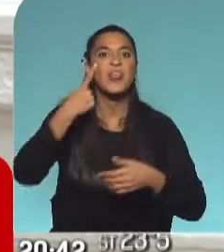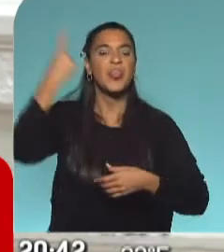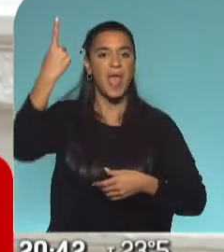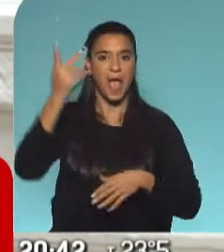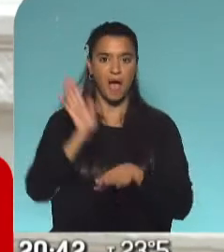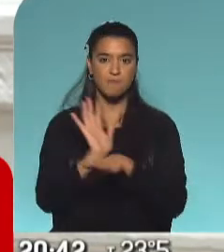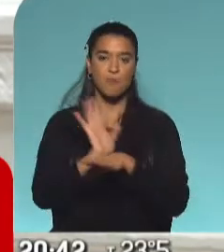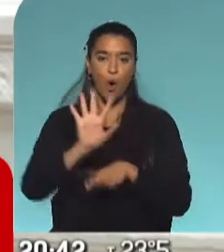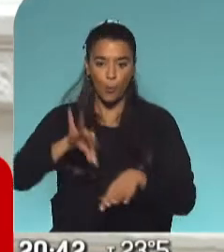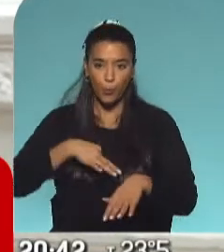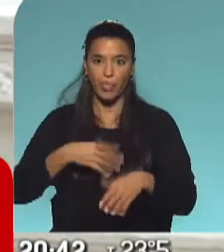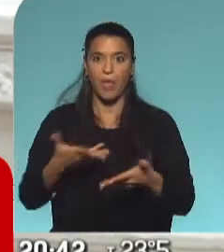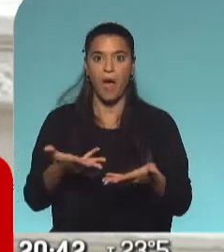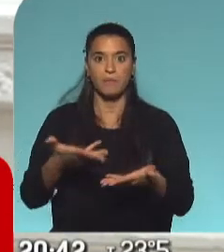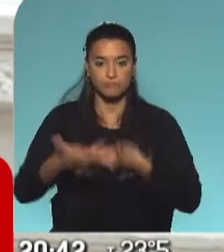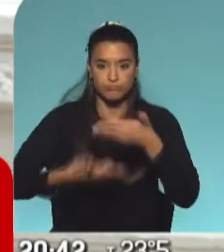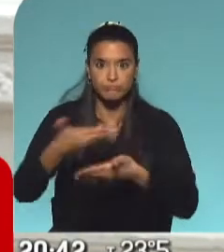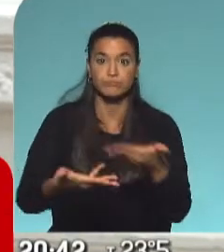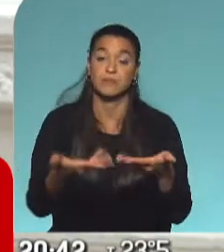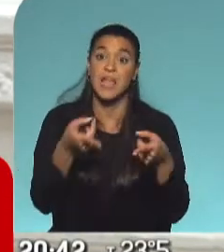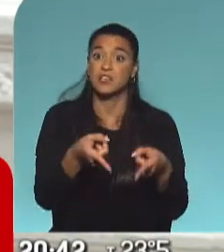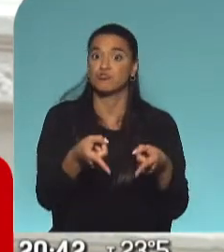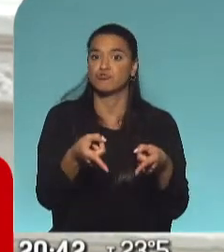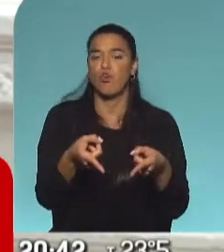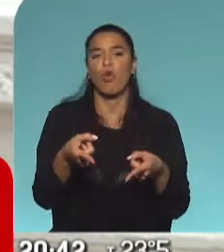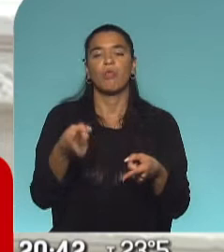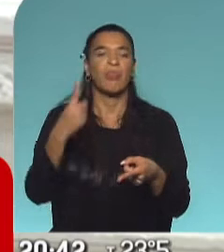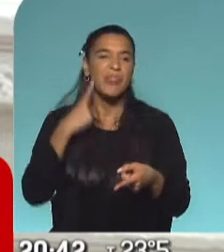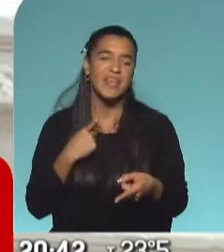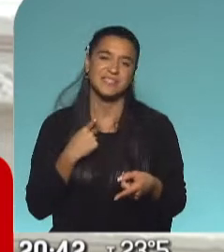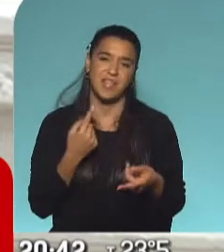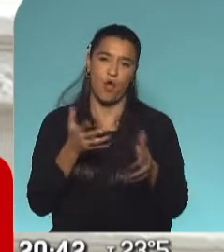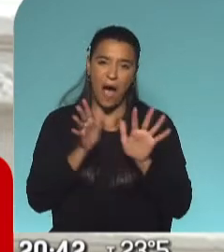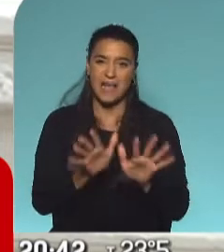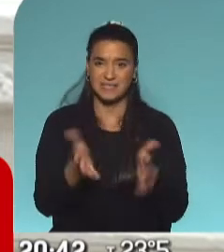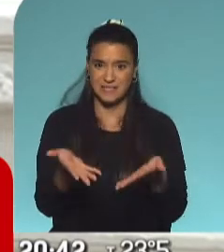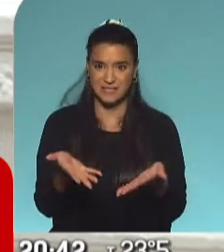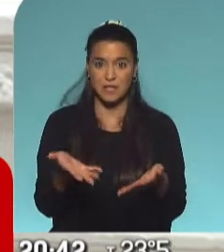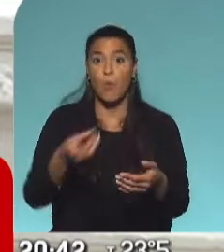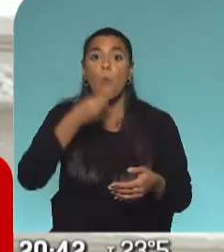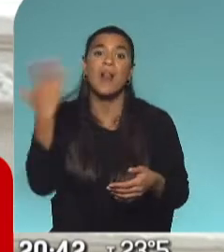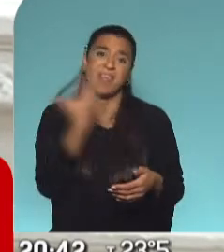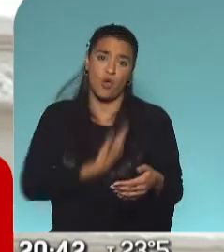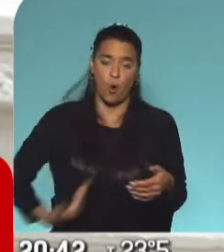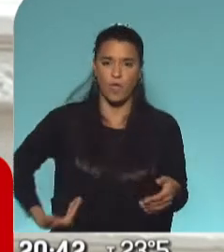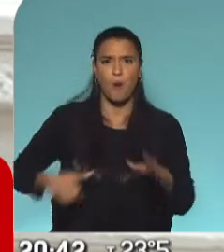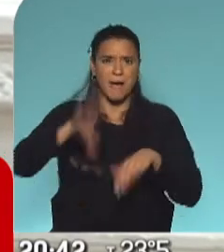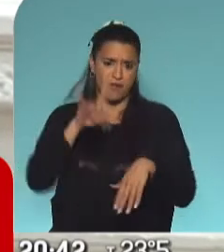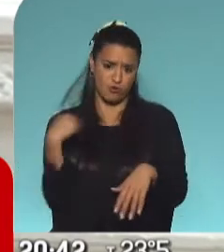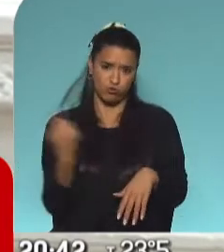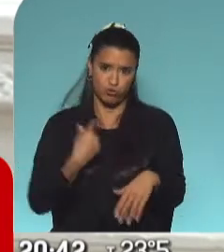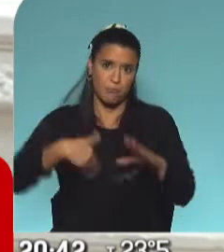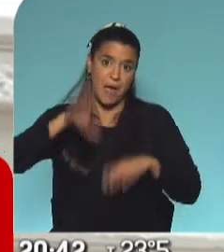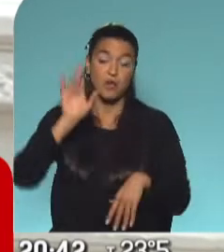vida. Fundamentalmente es un poco el deseo siempre de cualquier gobierno, sobre todo el nuestro. Nosotros